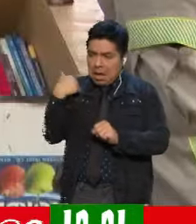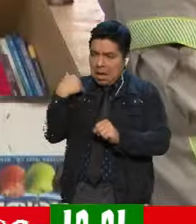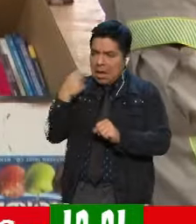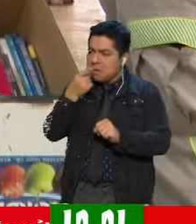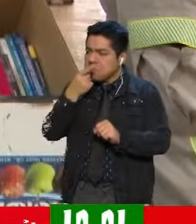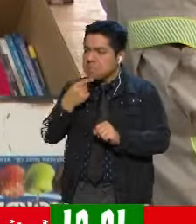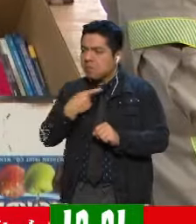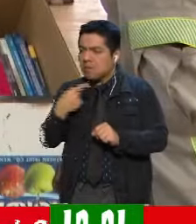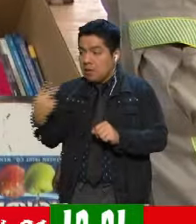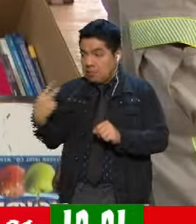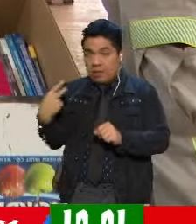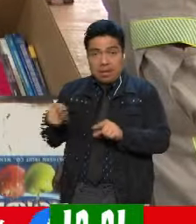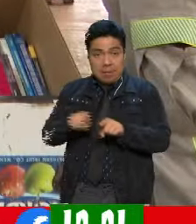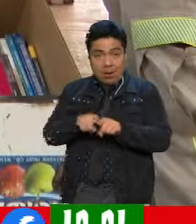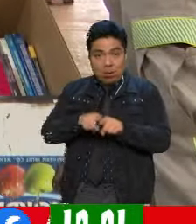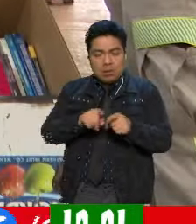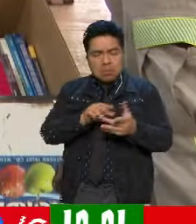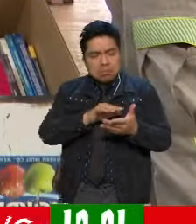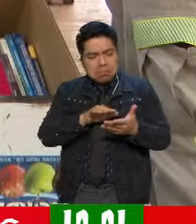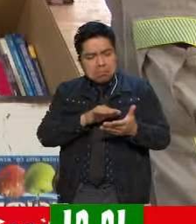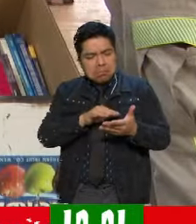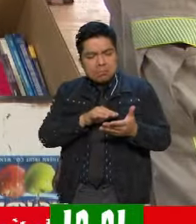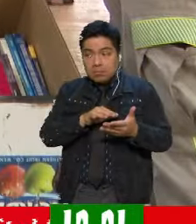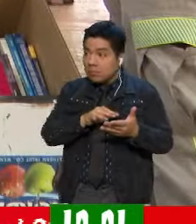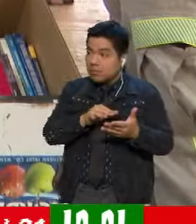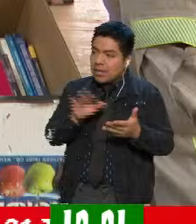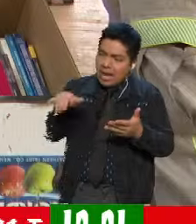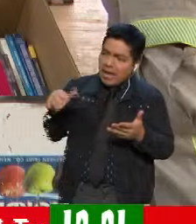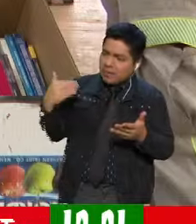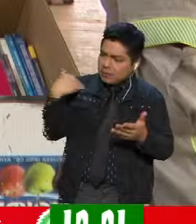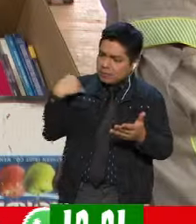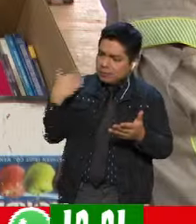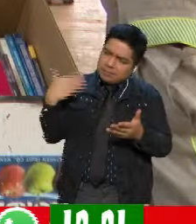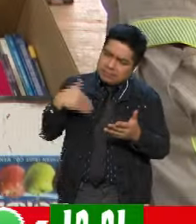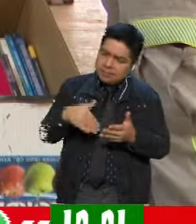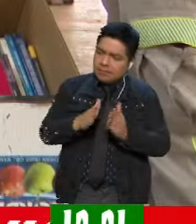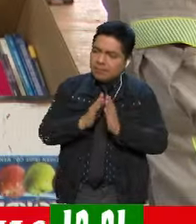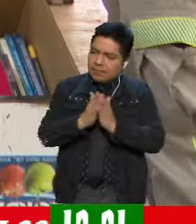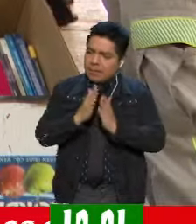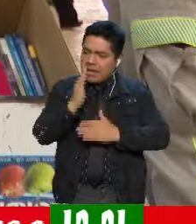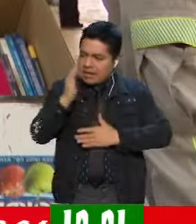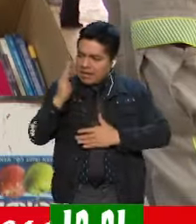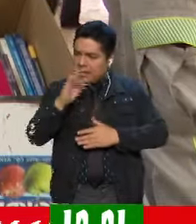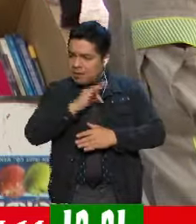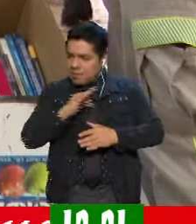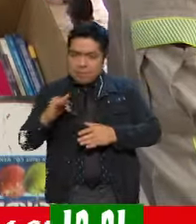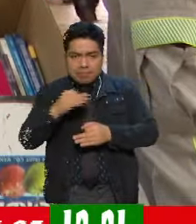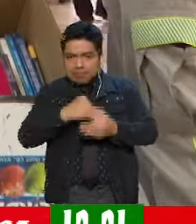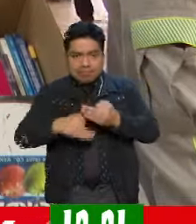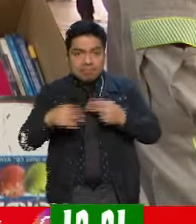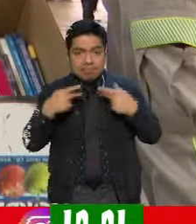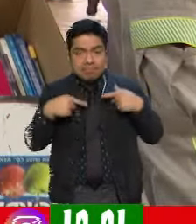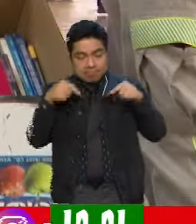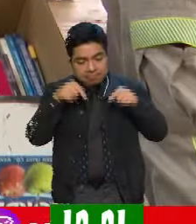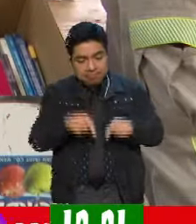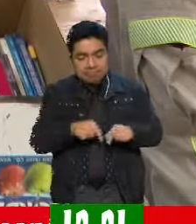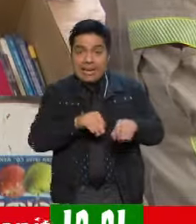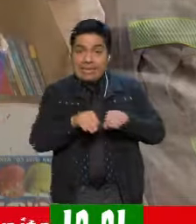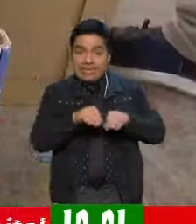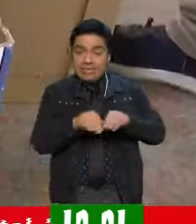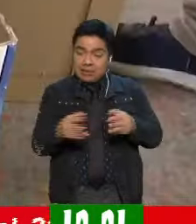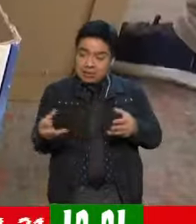al vernos leer a mí y a mis hermanos nos sugirieron también poner un espacio de lectura para la demás gente que trabaja aquí en Central de